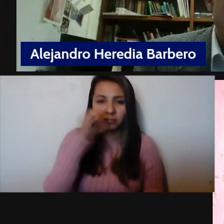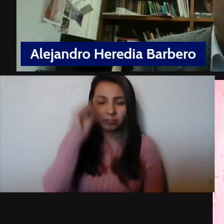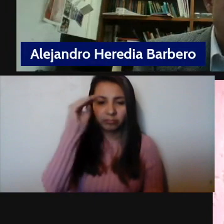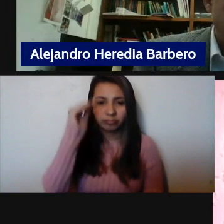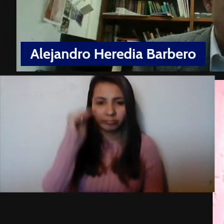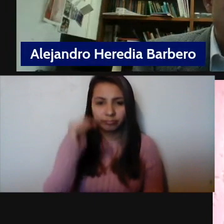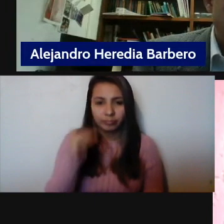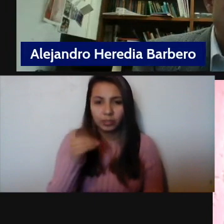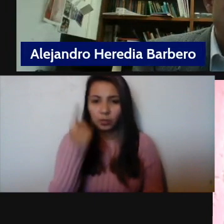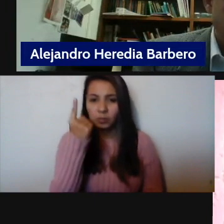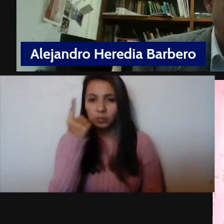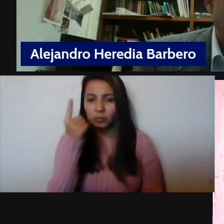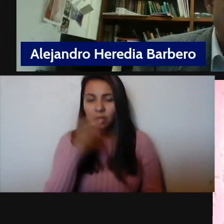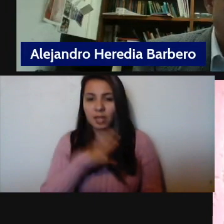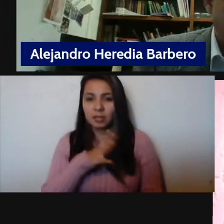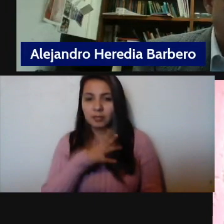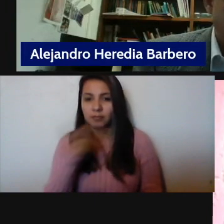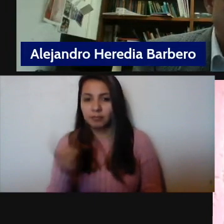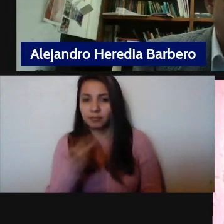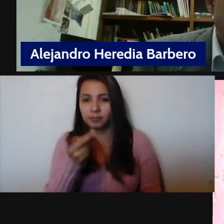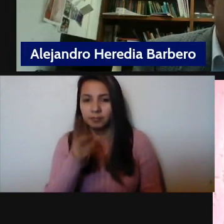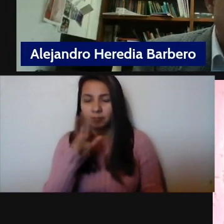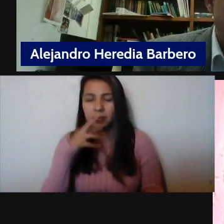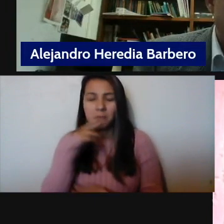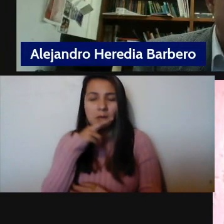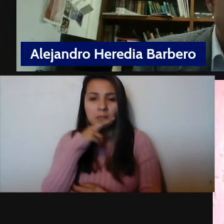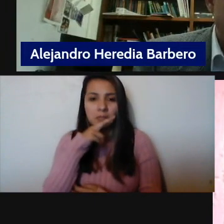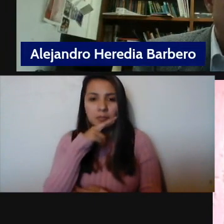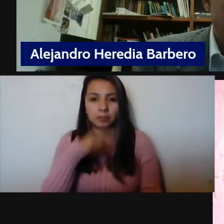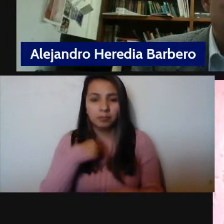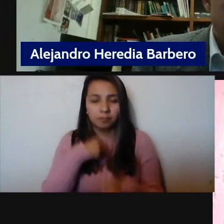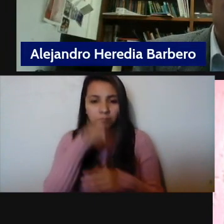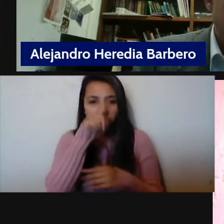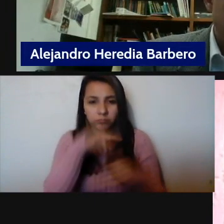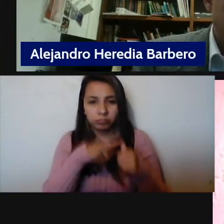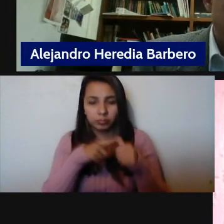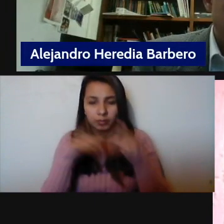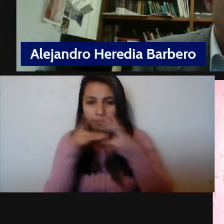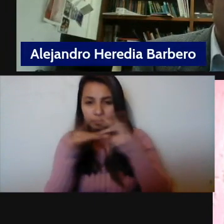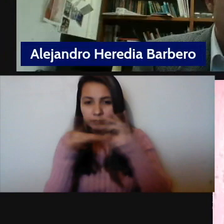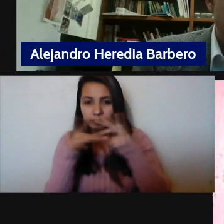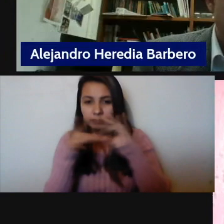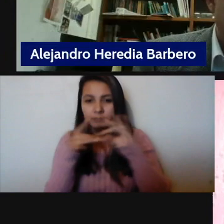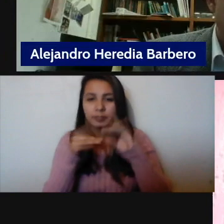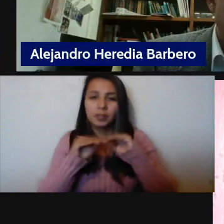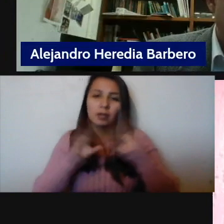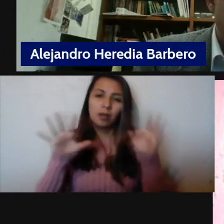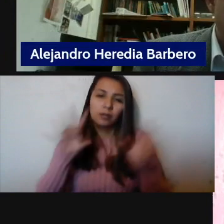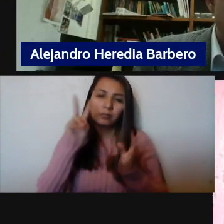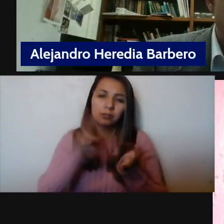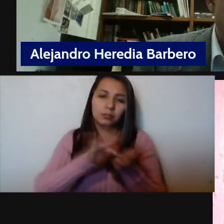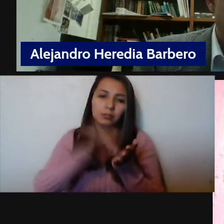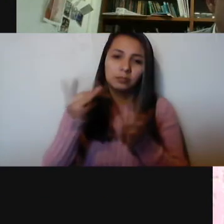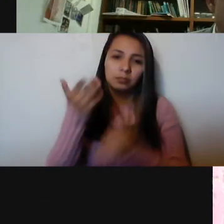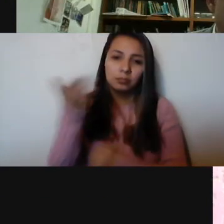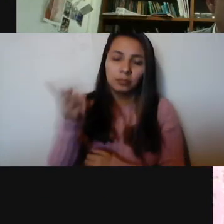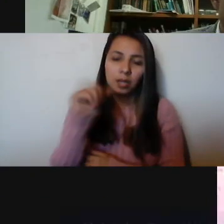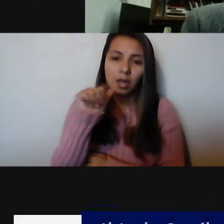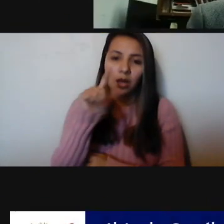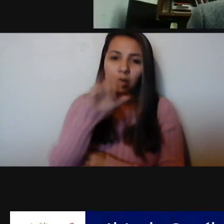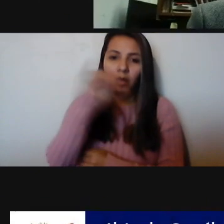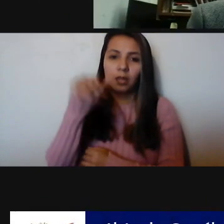Sí, Pati, bueno, hay algunos comentarios y hay una duda, por ahí una pregunta. Entonces, déjame ir rápidamente por los